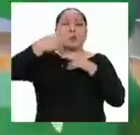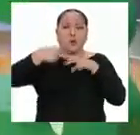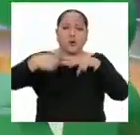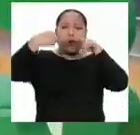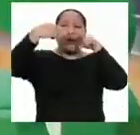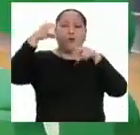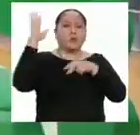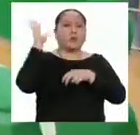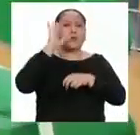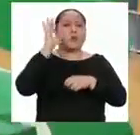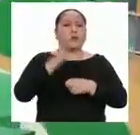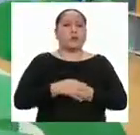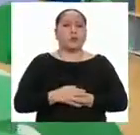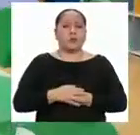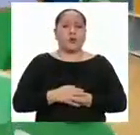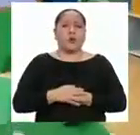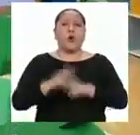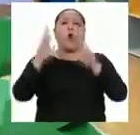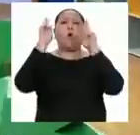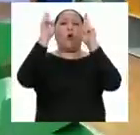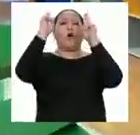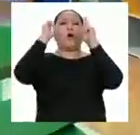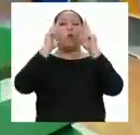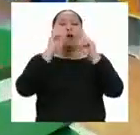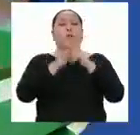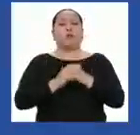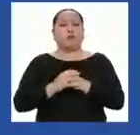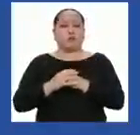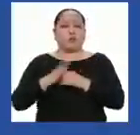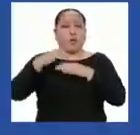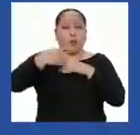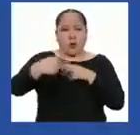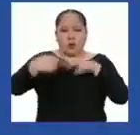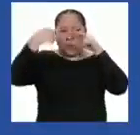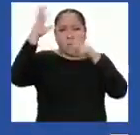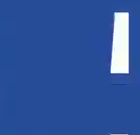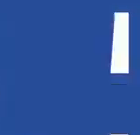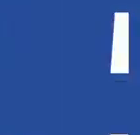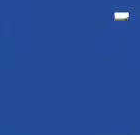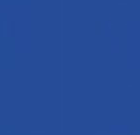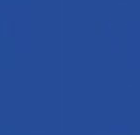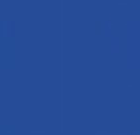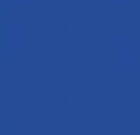vemos pronto. Eso espero. ¡Hasta la vista!